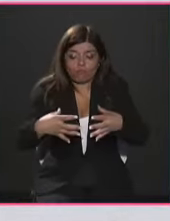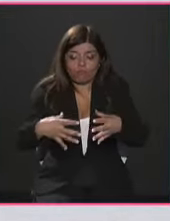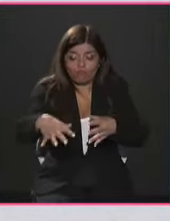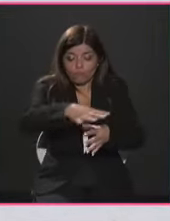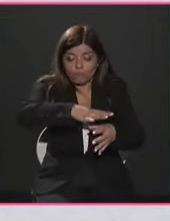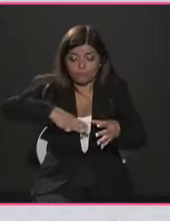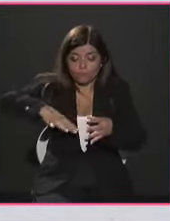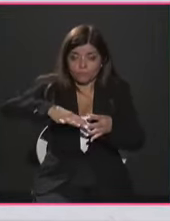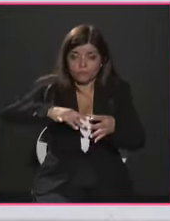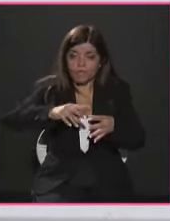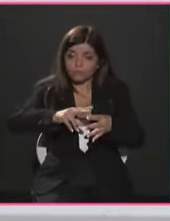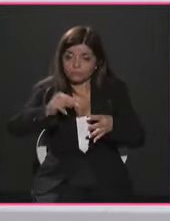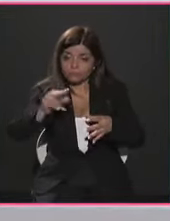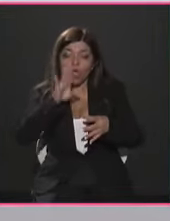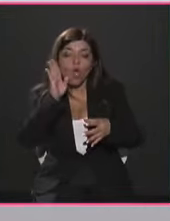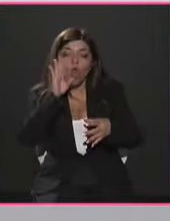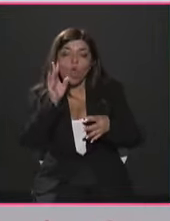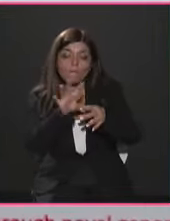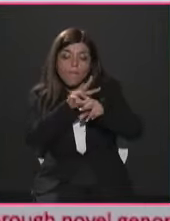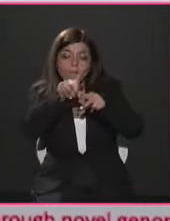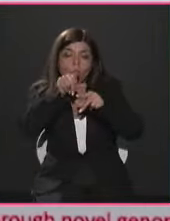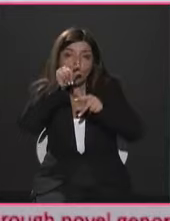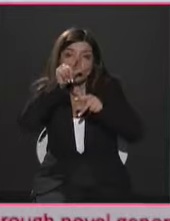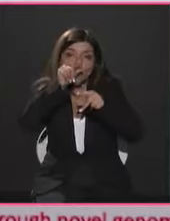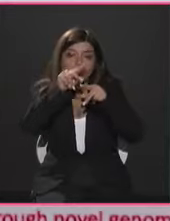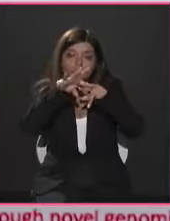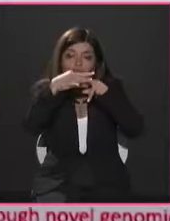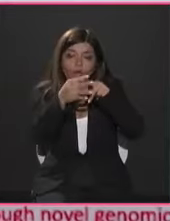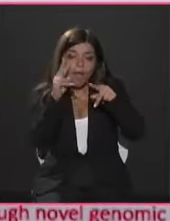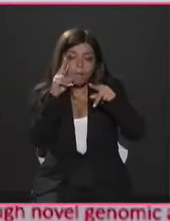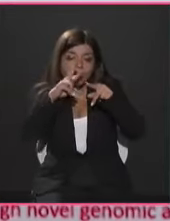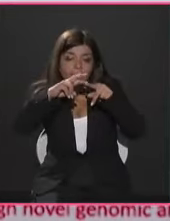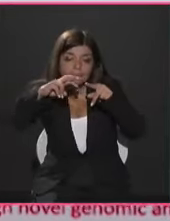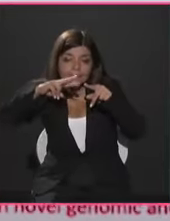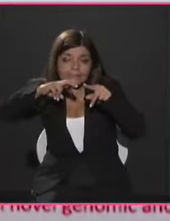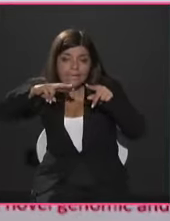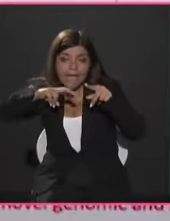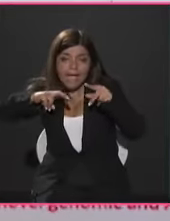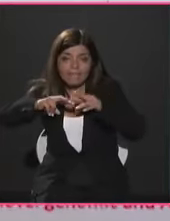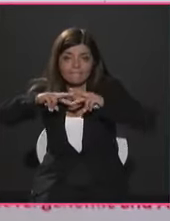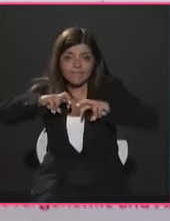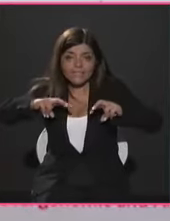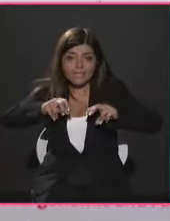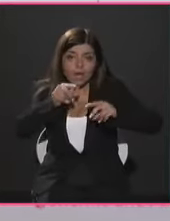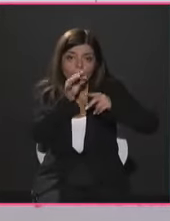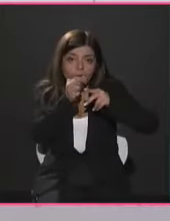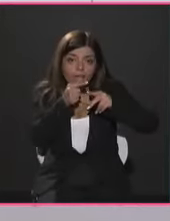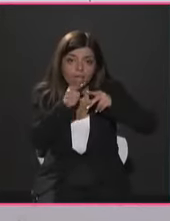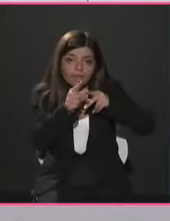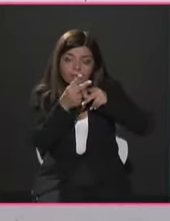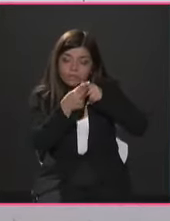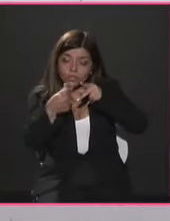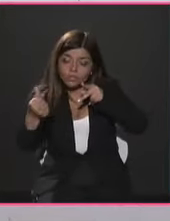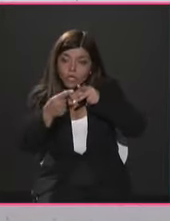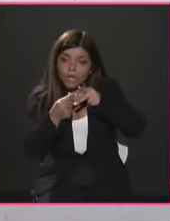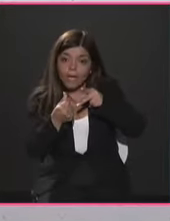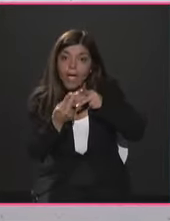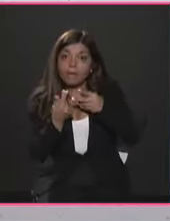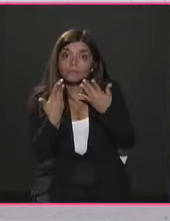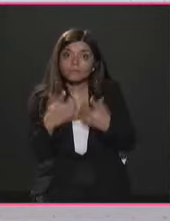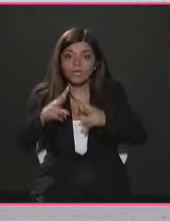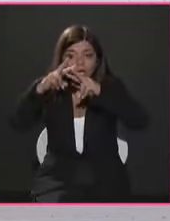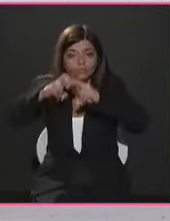vocal y analizábamos esto para ver el genoma que tenían directamente y en muy pocas horas podíamos recibir resultados en esta